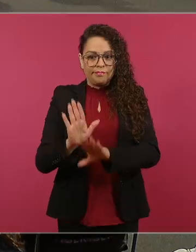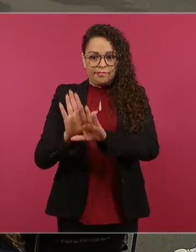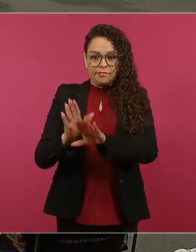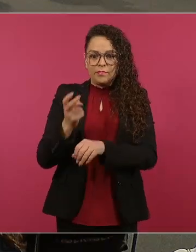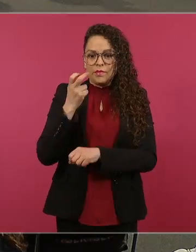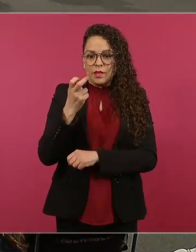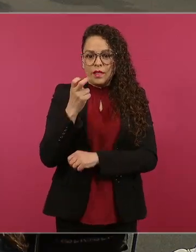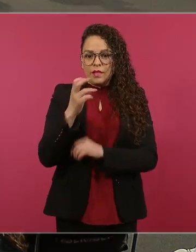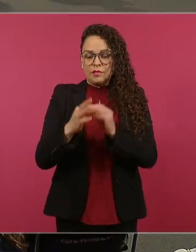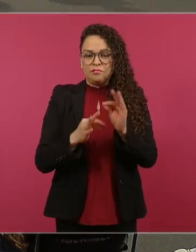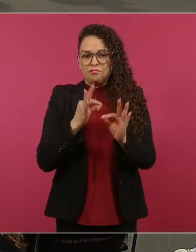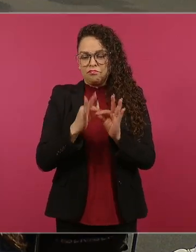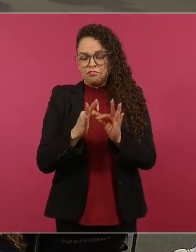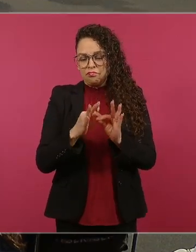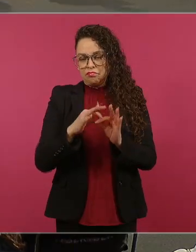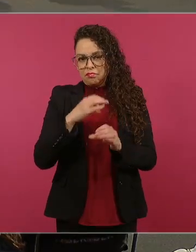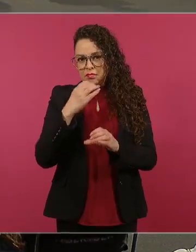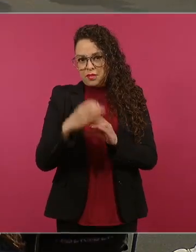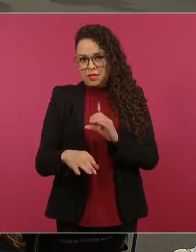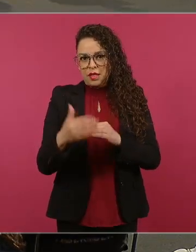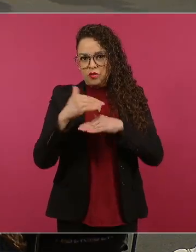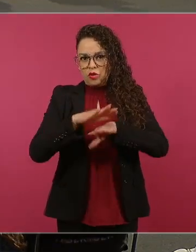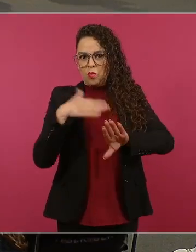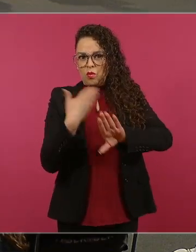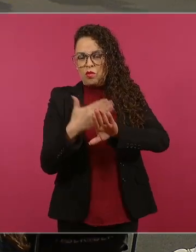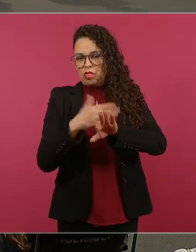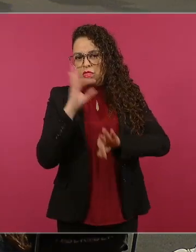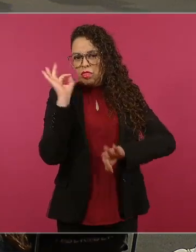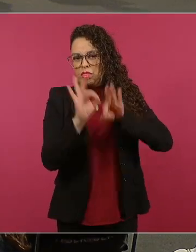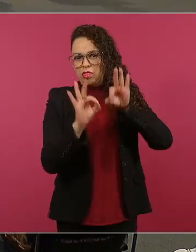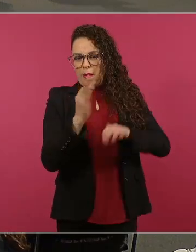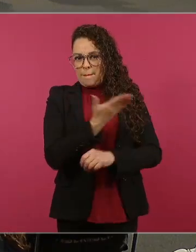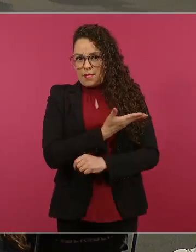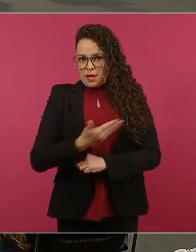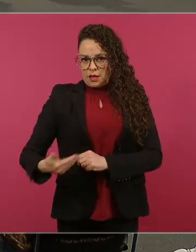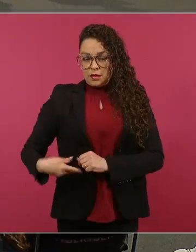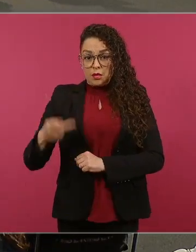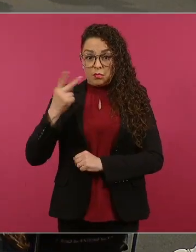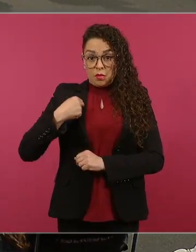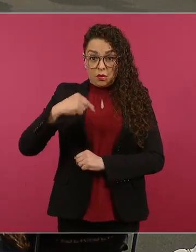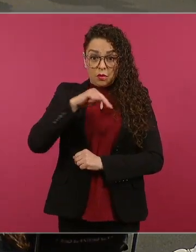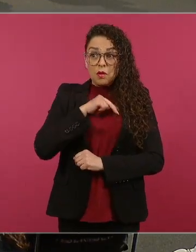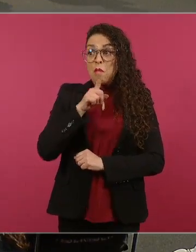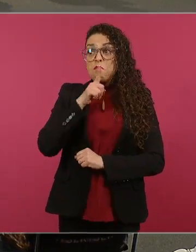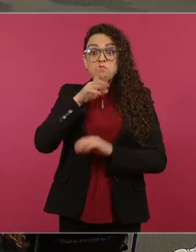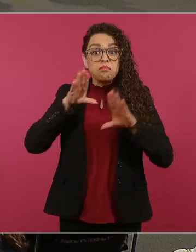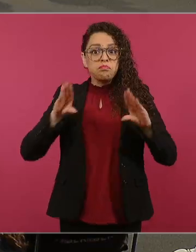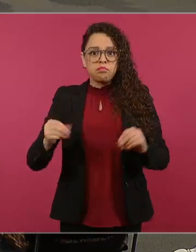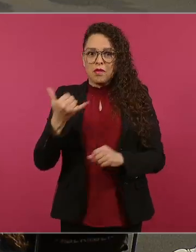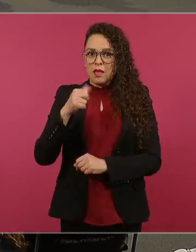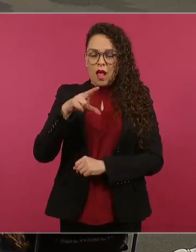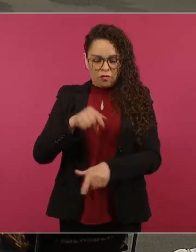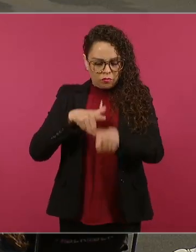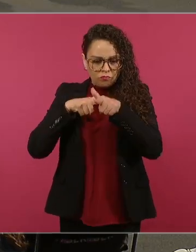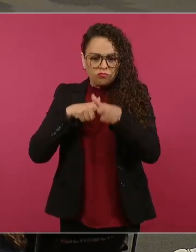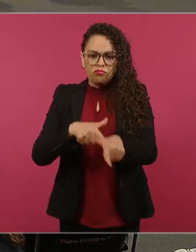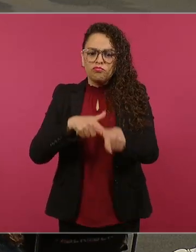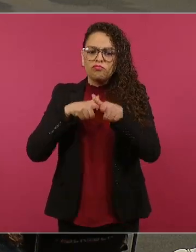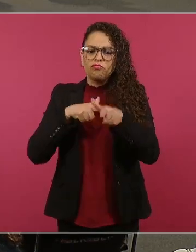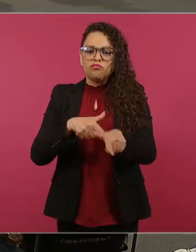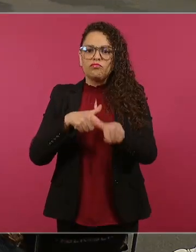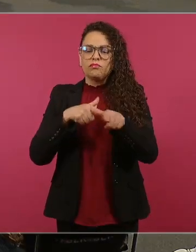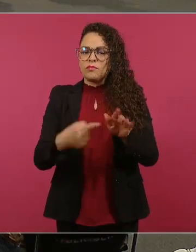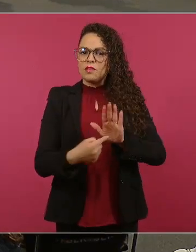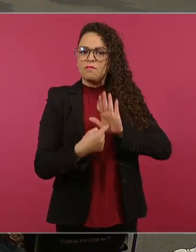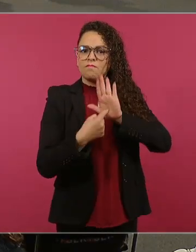presidente. Seguiremos informando, no nos vamos a cansar de denunciar este tipo de campañas que sabemos,